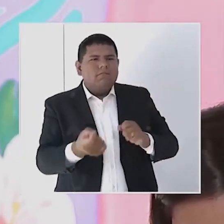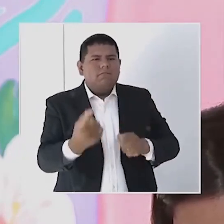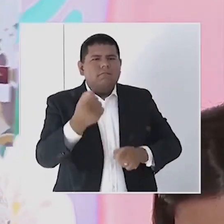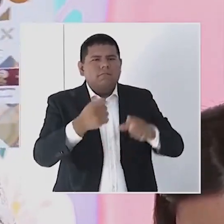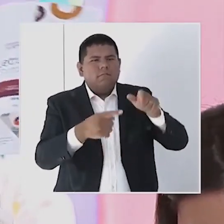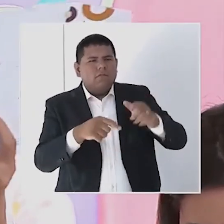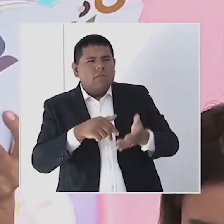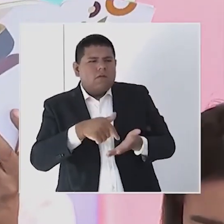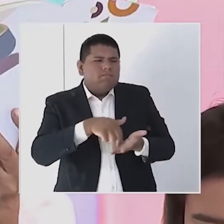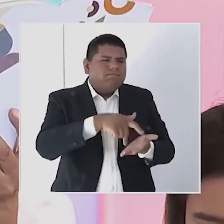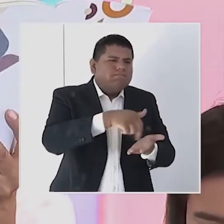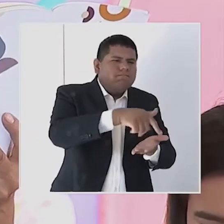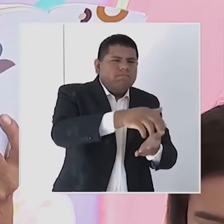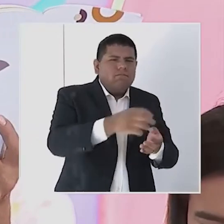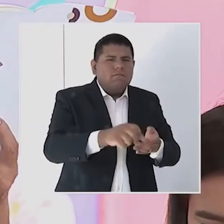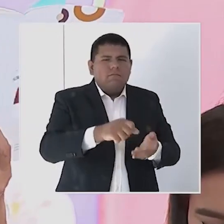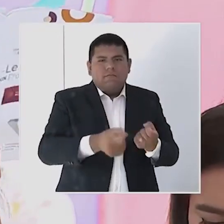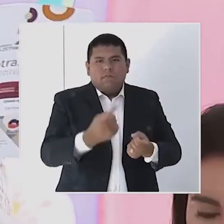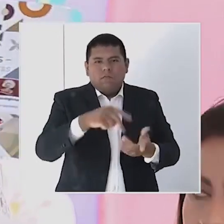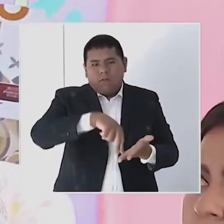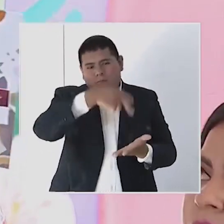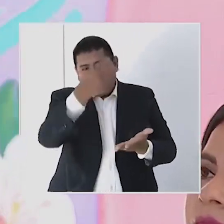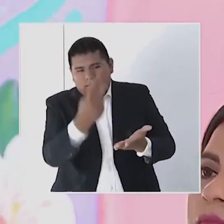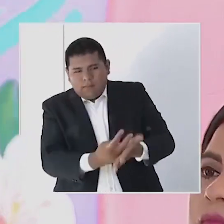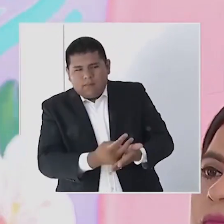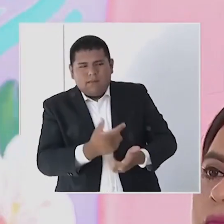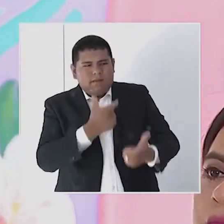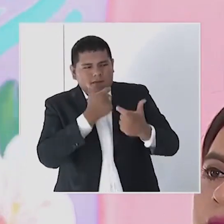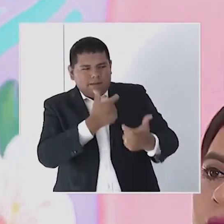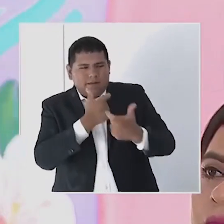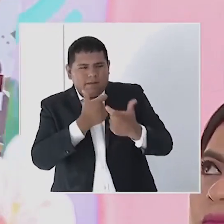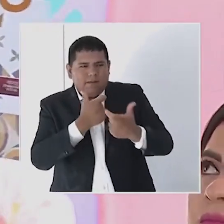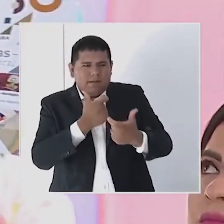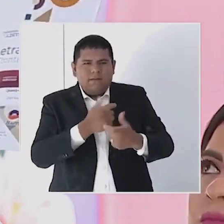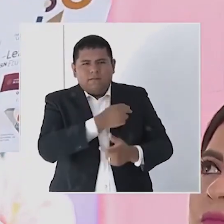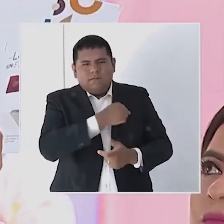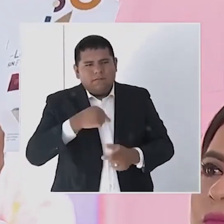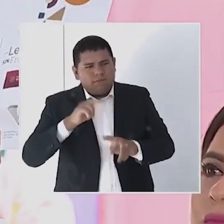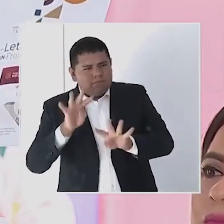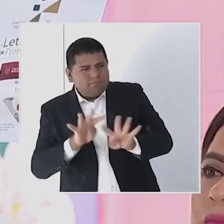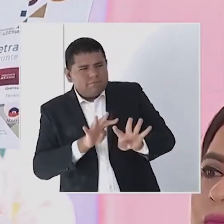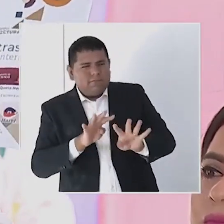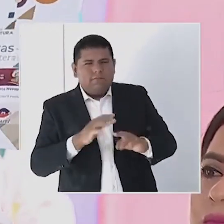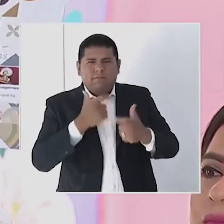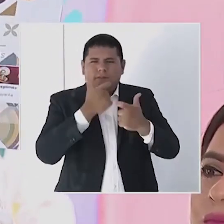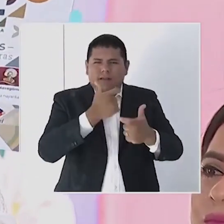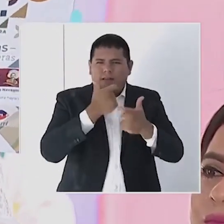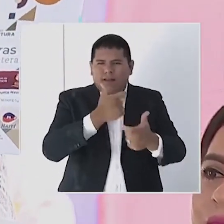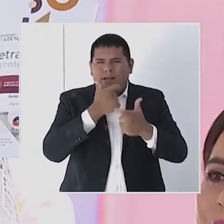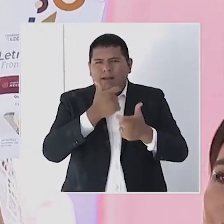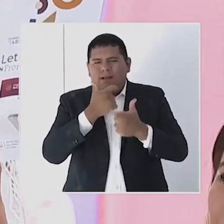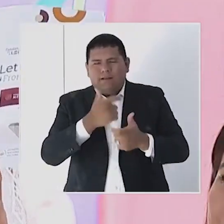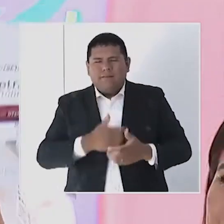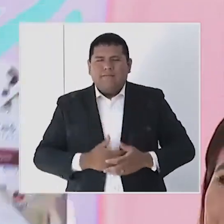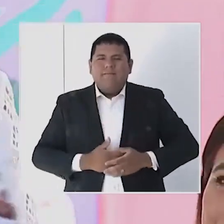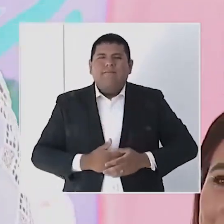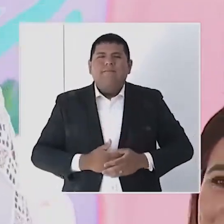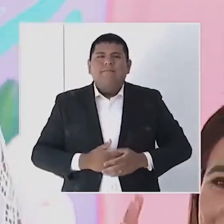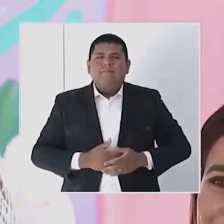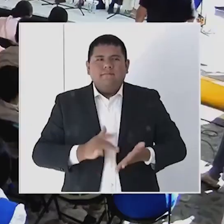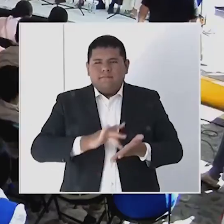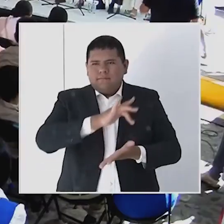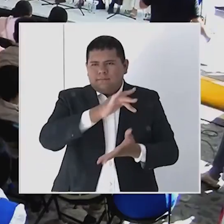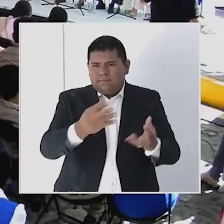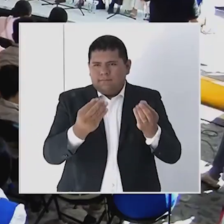patina, alguno que resbala, y todos estallamos en carcajadas.